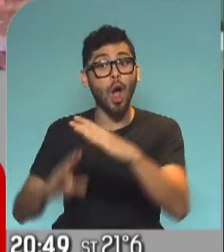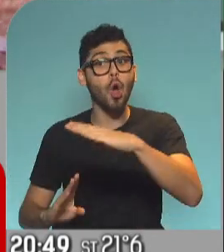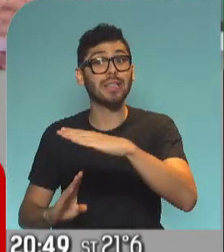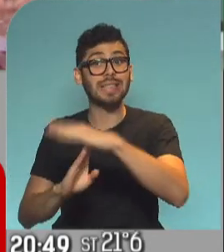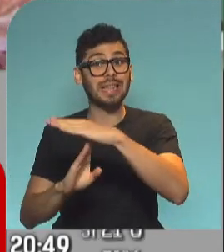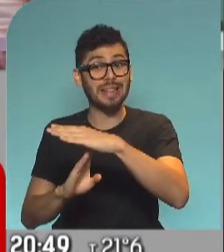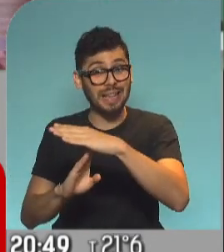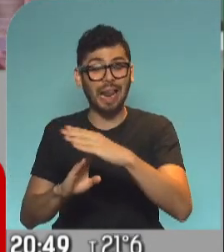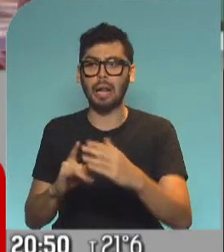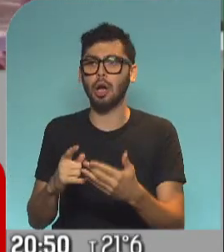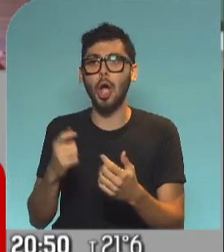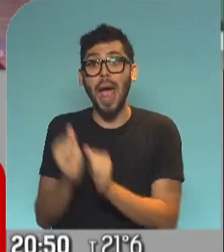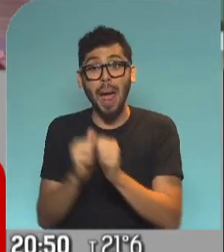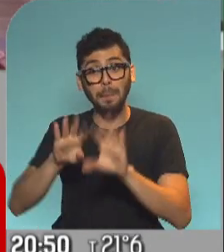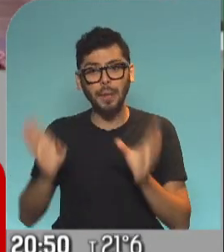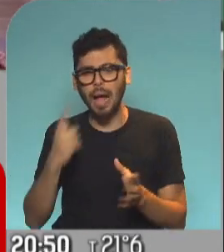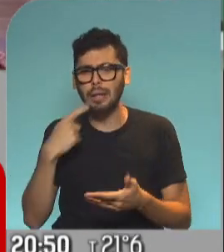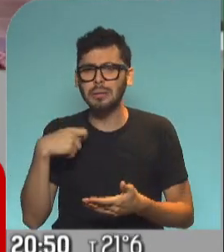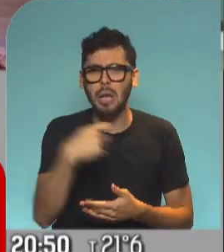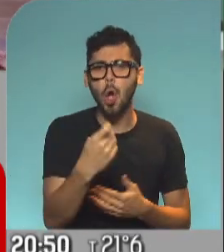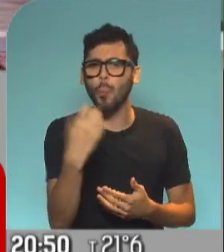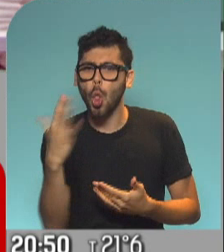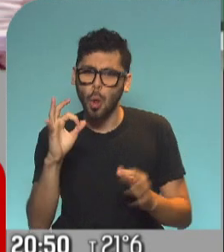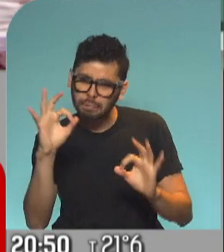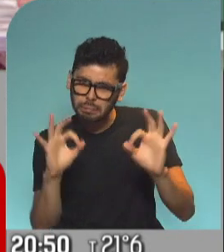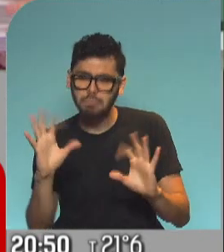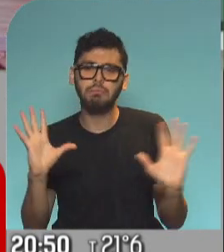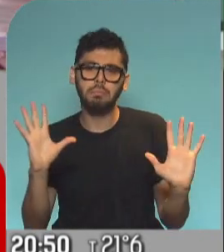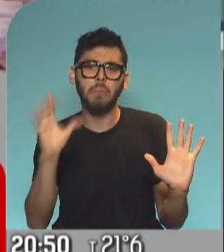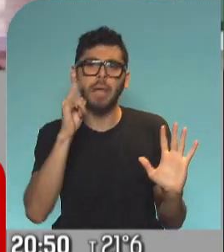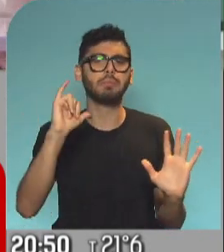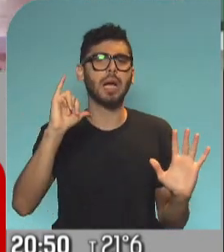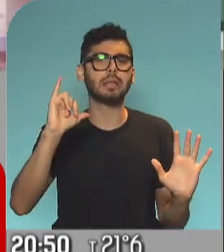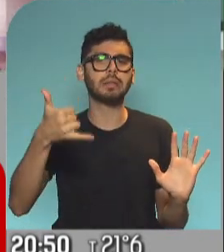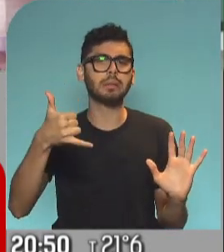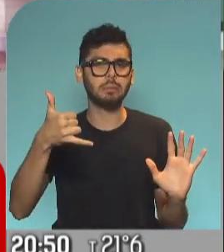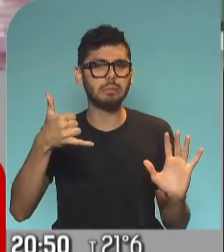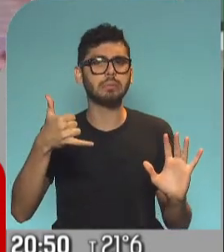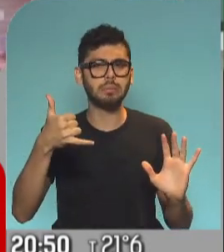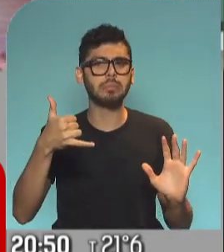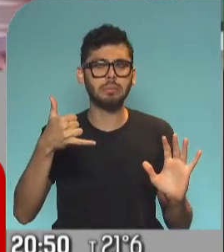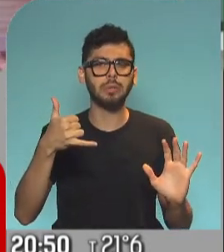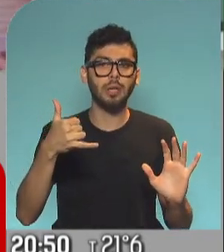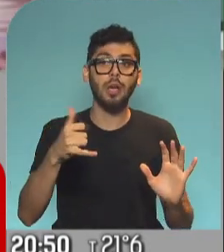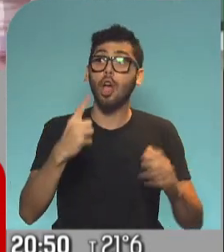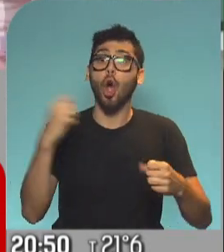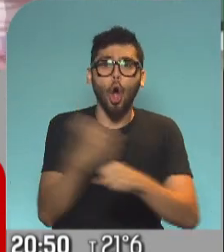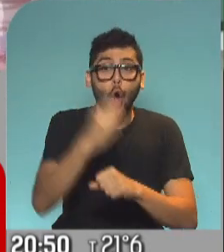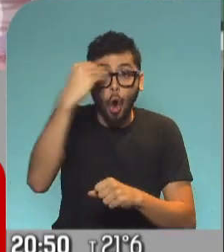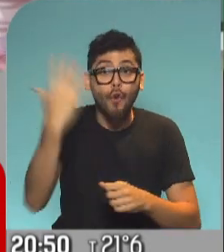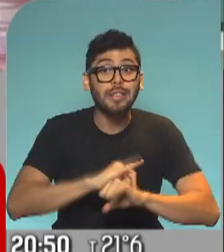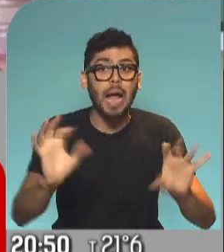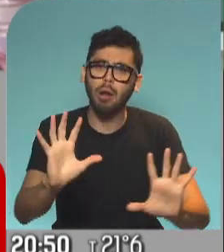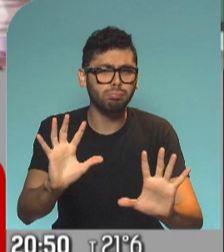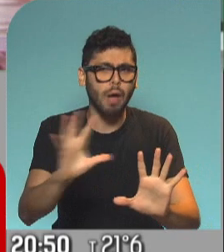pago que tiene la empresa parecida que abran dijeron que si entonces la confirmación oficial todavía no está no se hizo